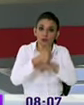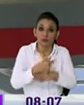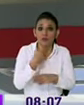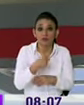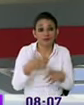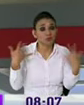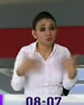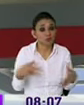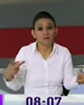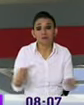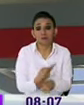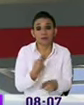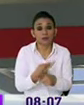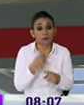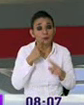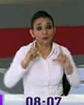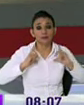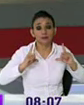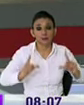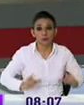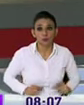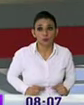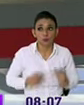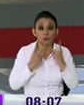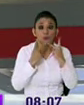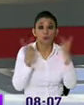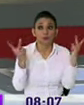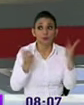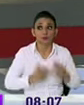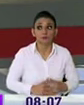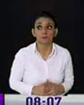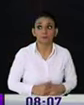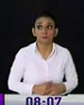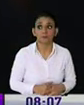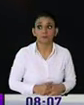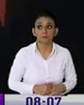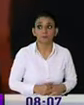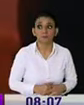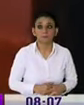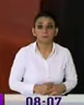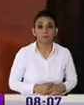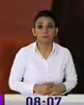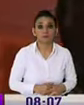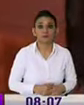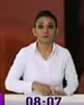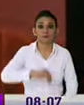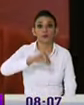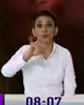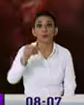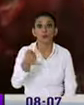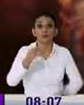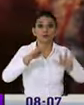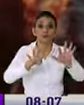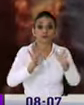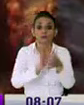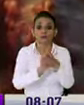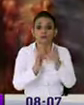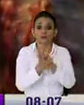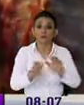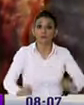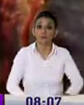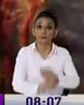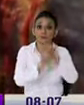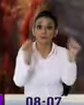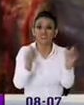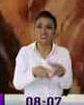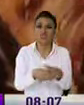claro, un peligro para la salud pública. Miremos. La madrugada de este jueves 9 de noviembre se realizó un operativo de